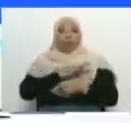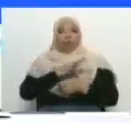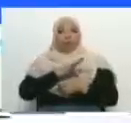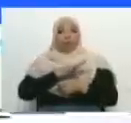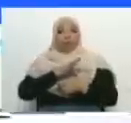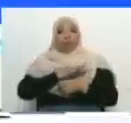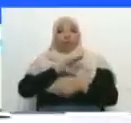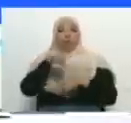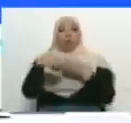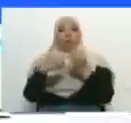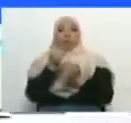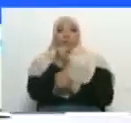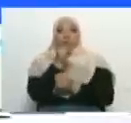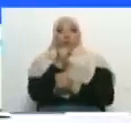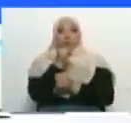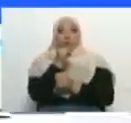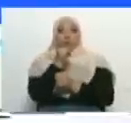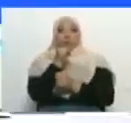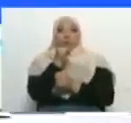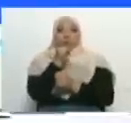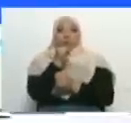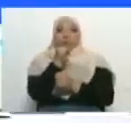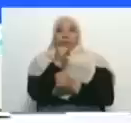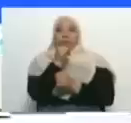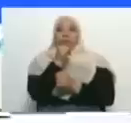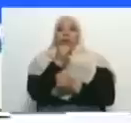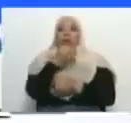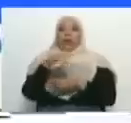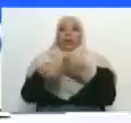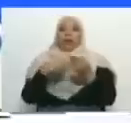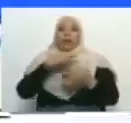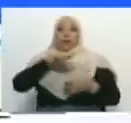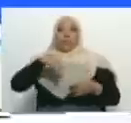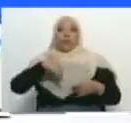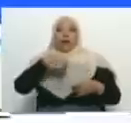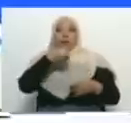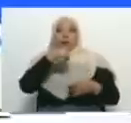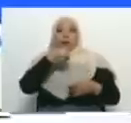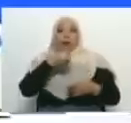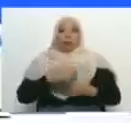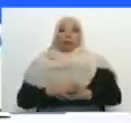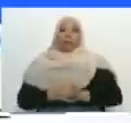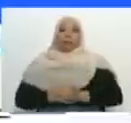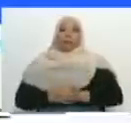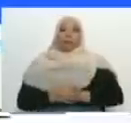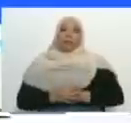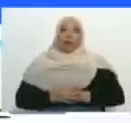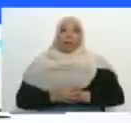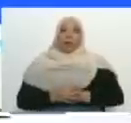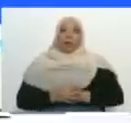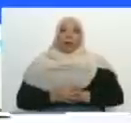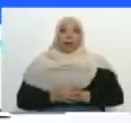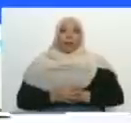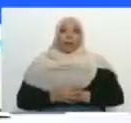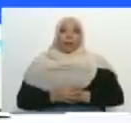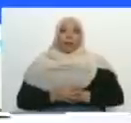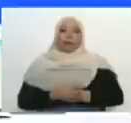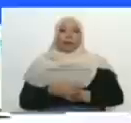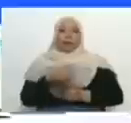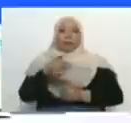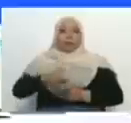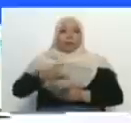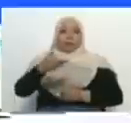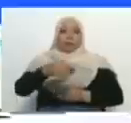el exterior. Esta banda dice, no, el procurador es este, y por tanto dejan